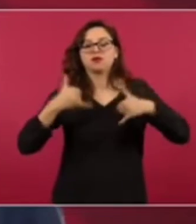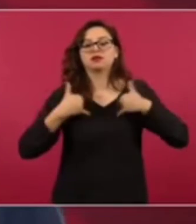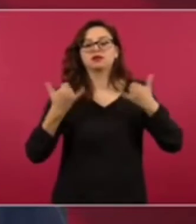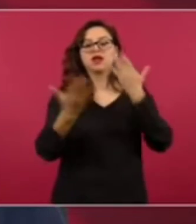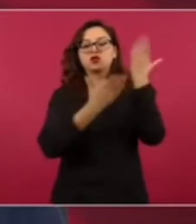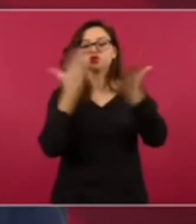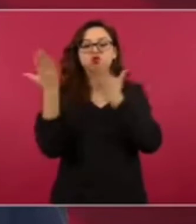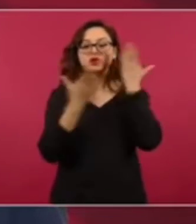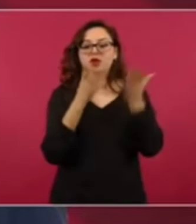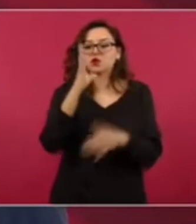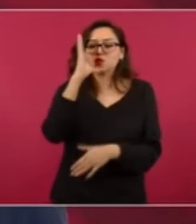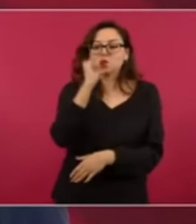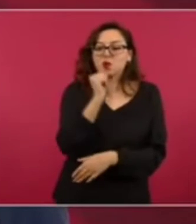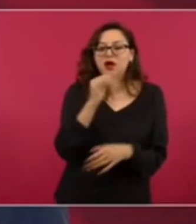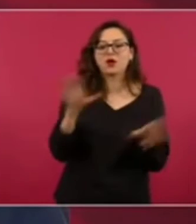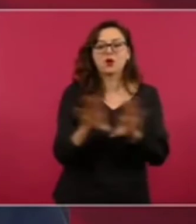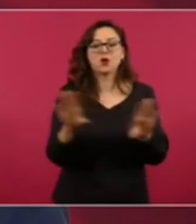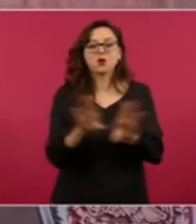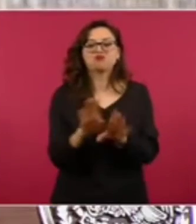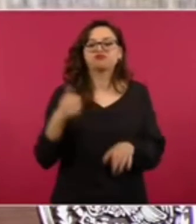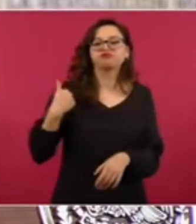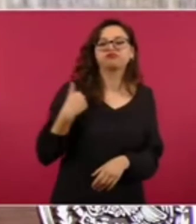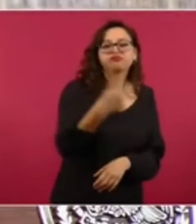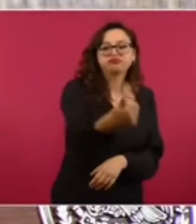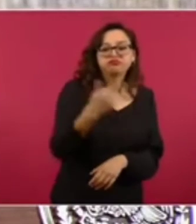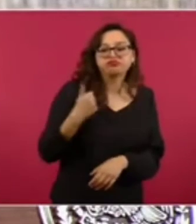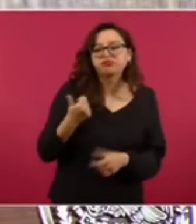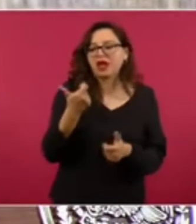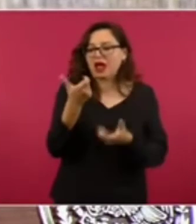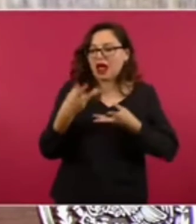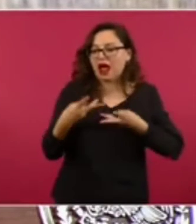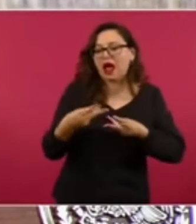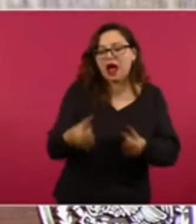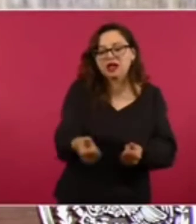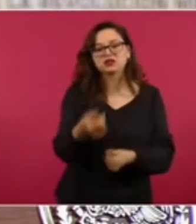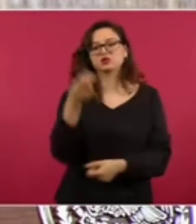¿Cómo consiguen para el pasaje? ¿Cómo consiguen para la alimentación?